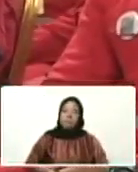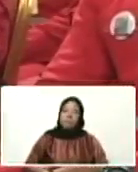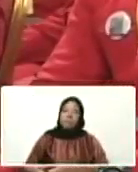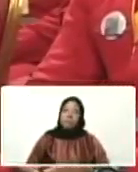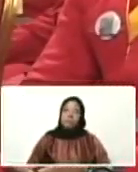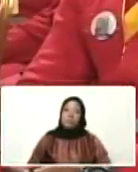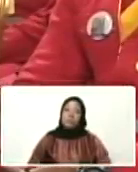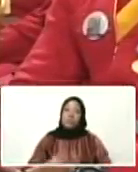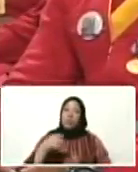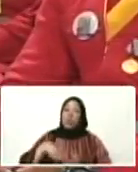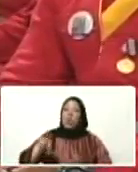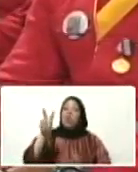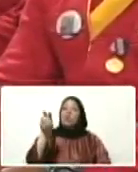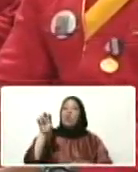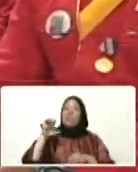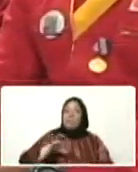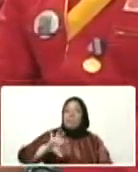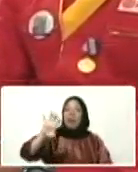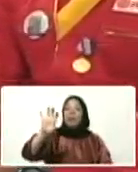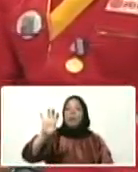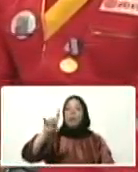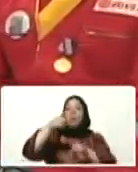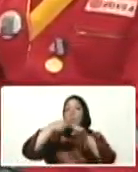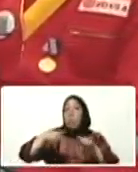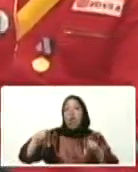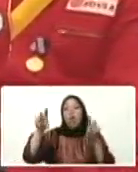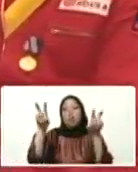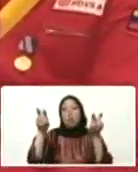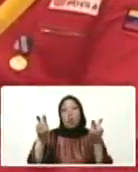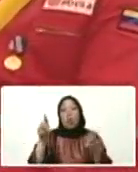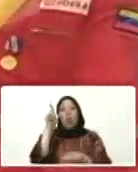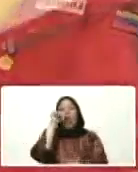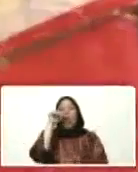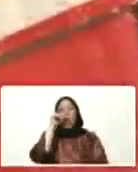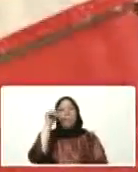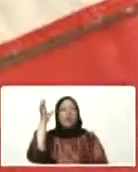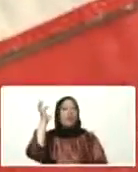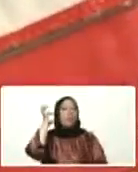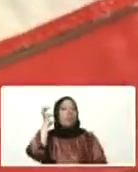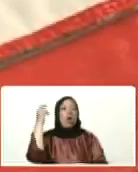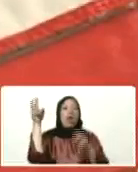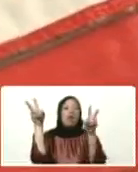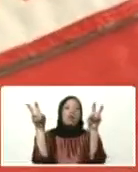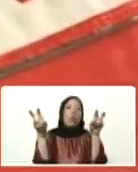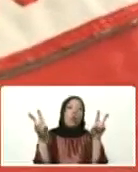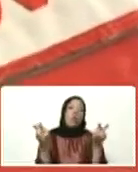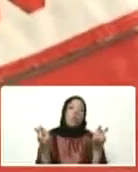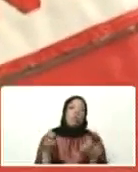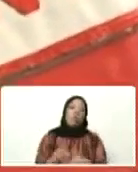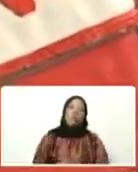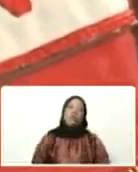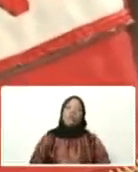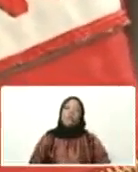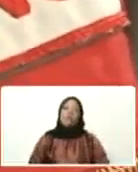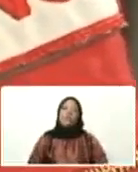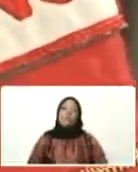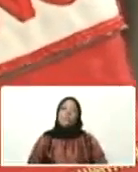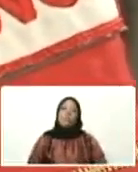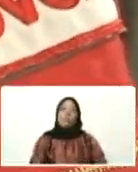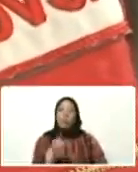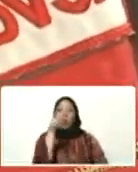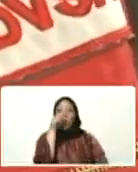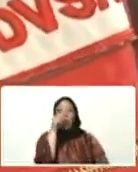Una patria nueva es nueva porque tiene hombres y mujeres nuevos. Y un